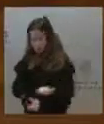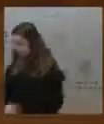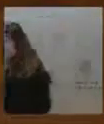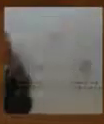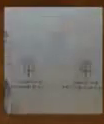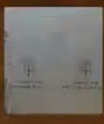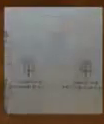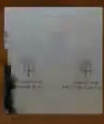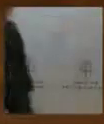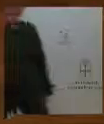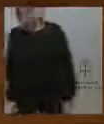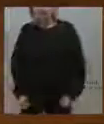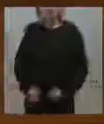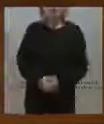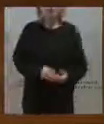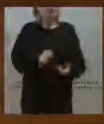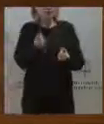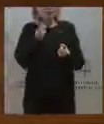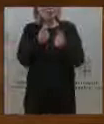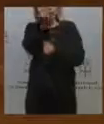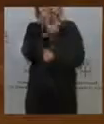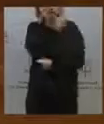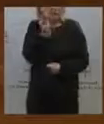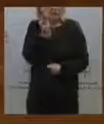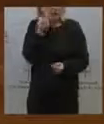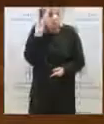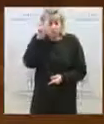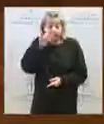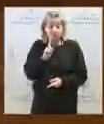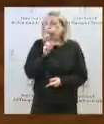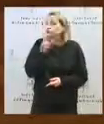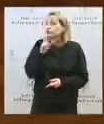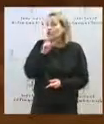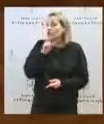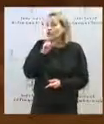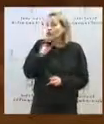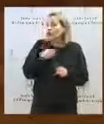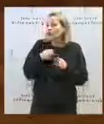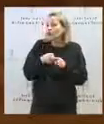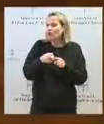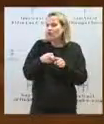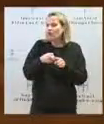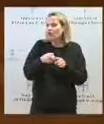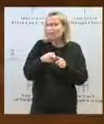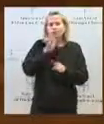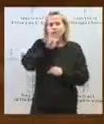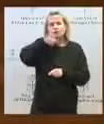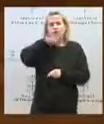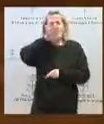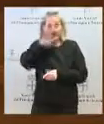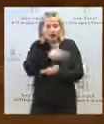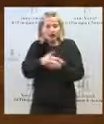sabemos qué estudios o cálculos se han realizado para anticipar el efecto de 4,5 millones en la natalidad asturiana.